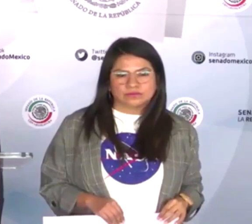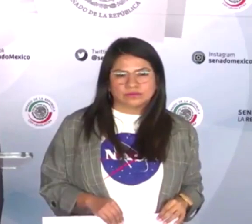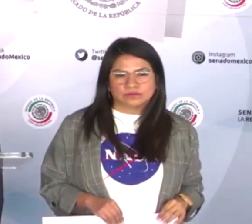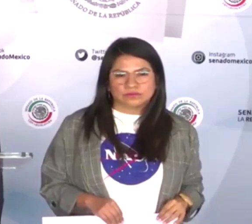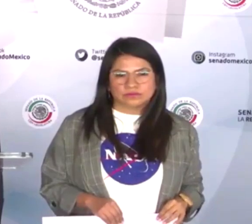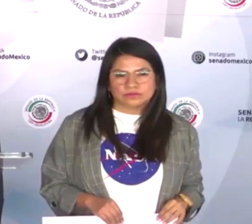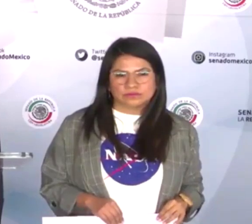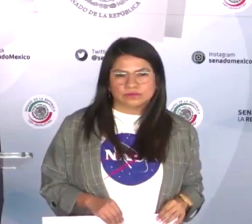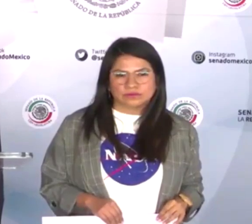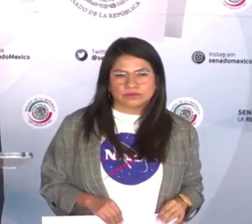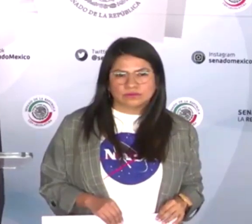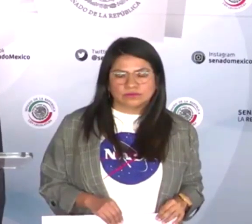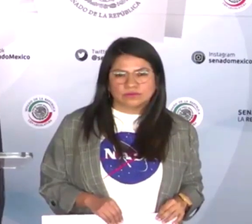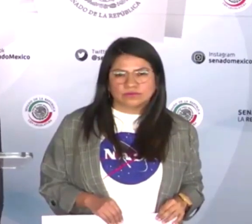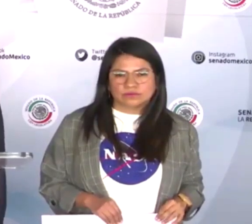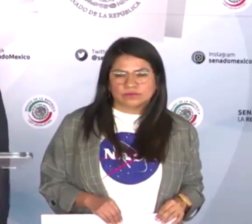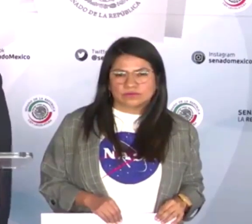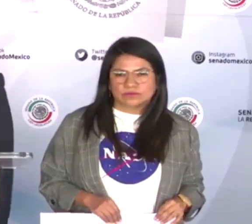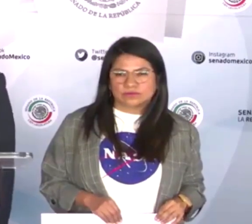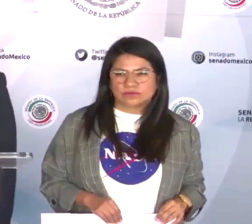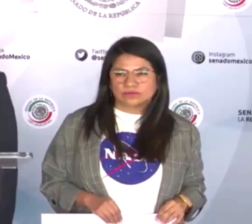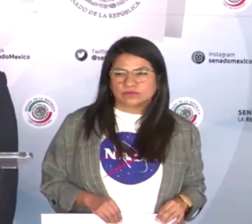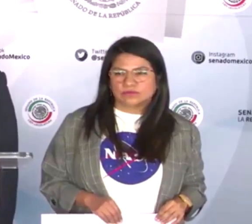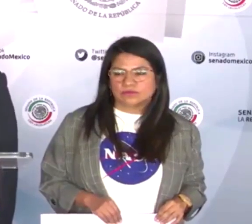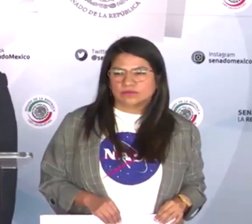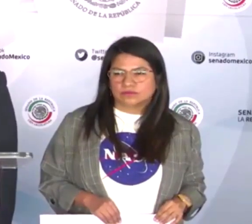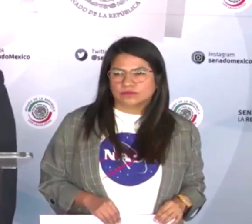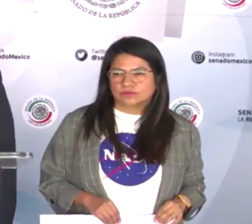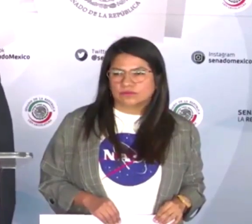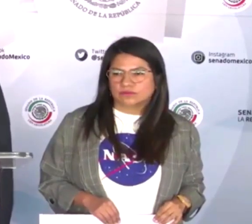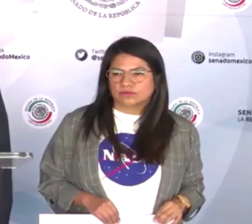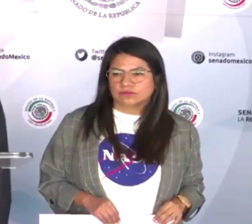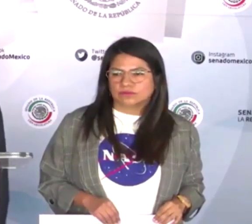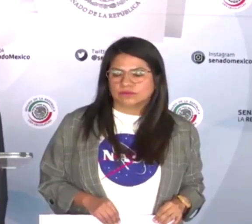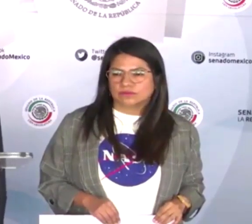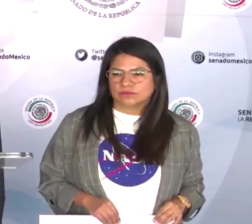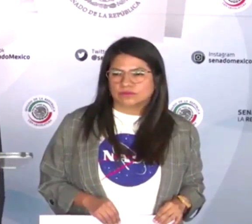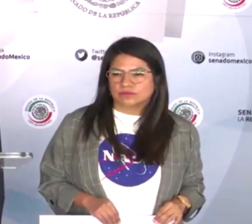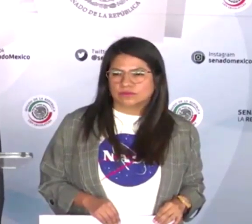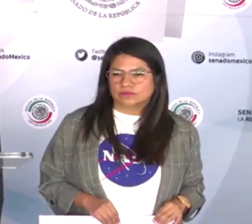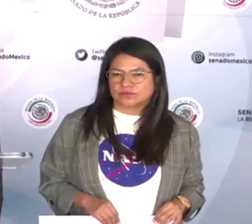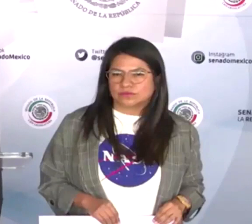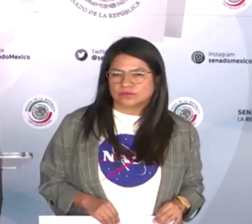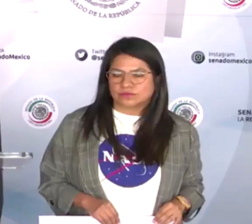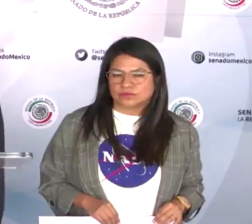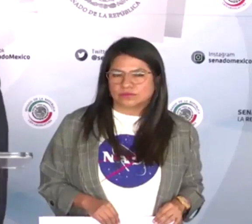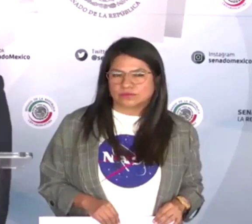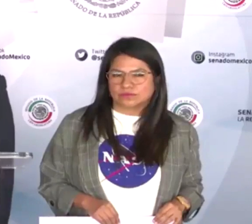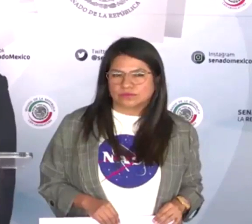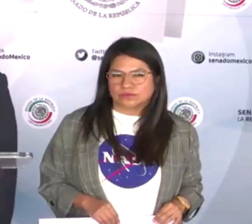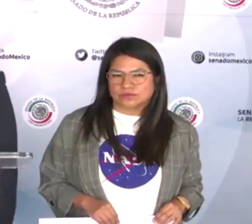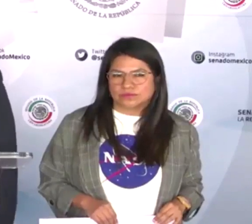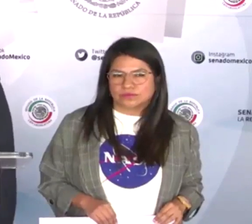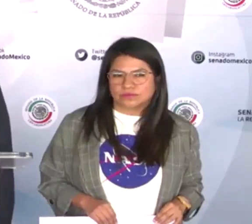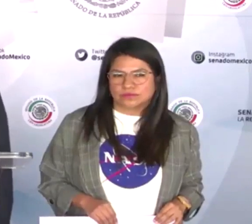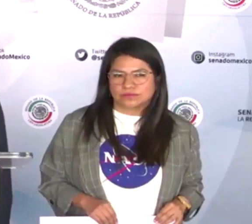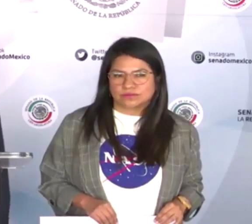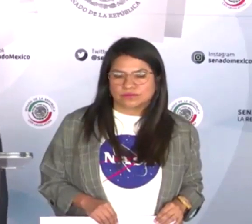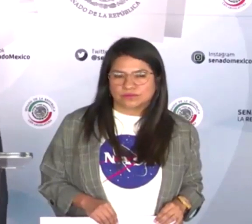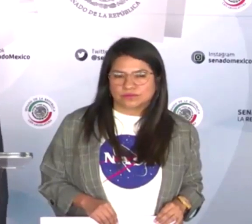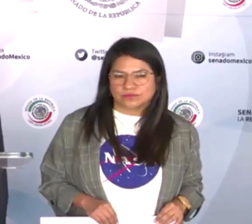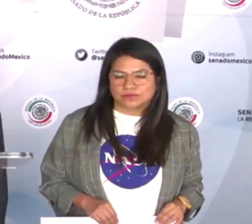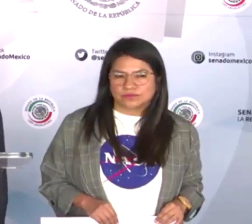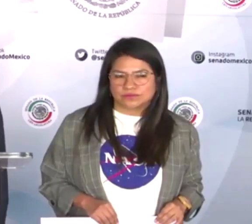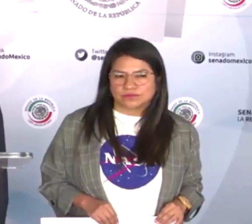datos. Y lo peor, en las mañaneras no les dan la importancia de vida.